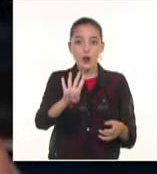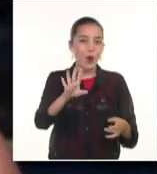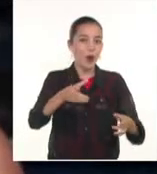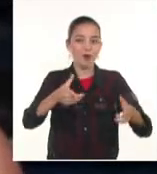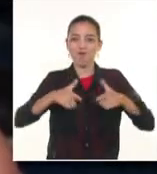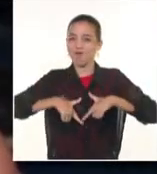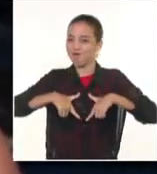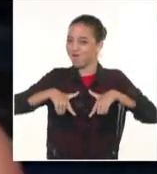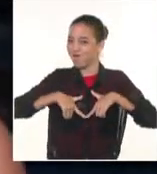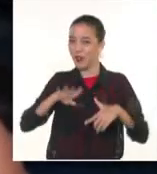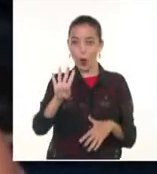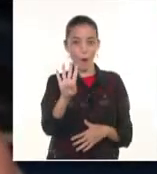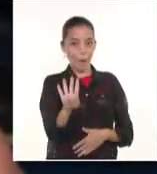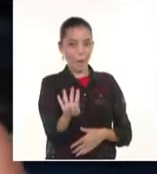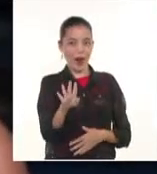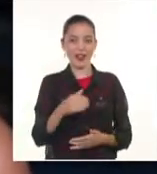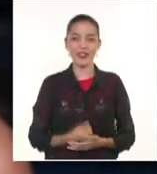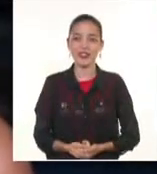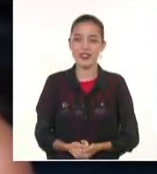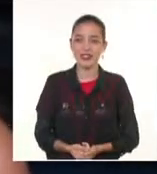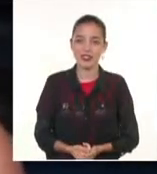los halcones,